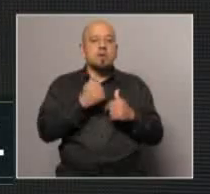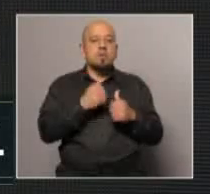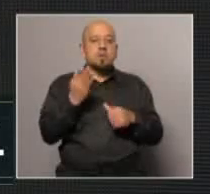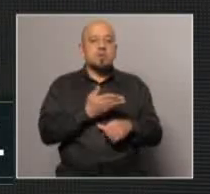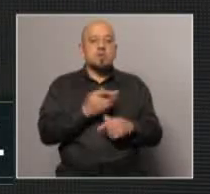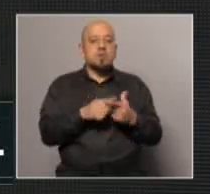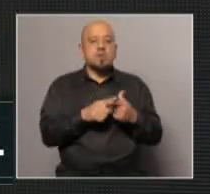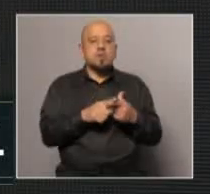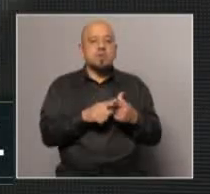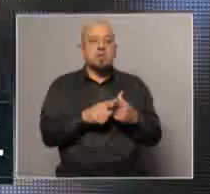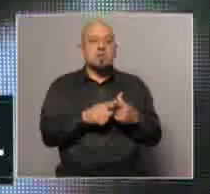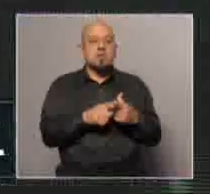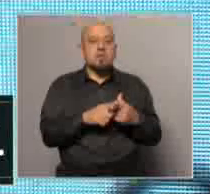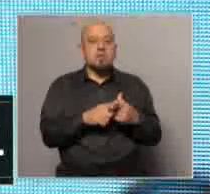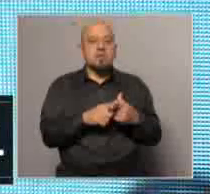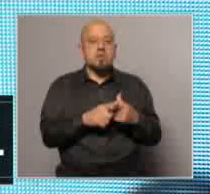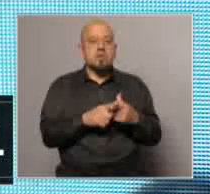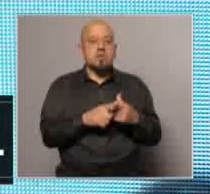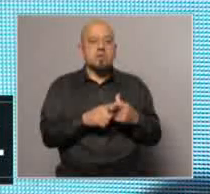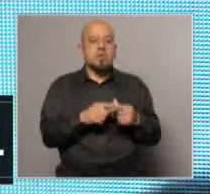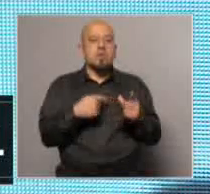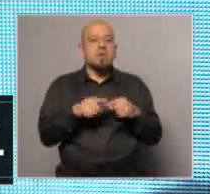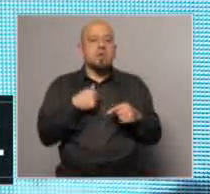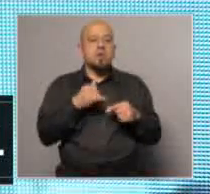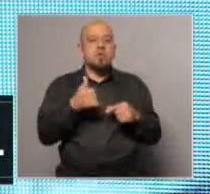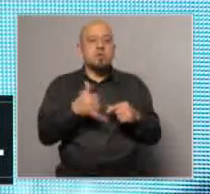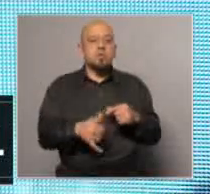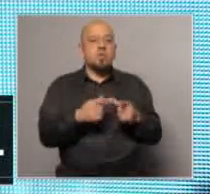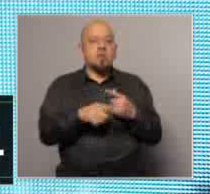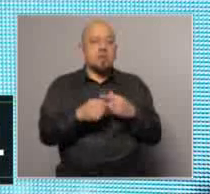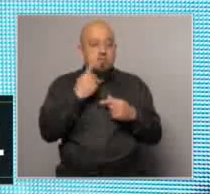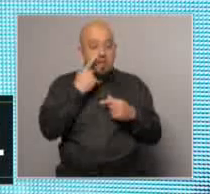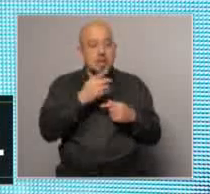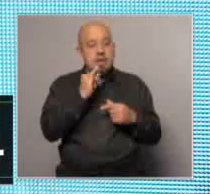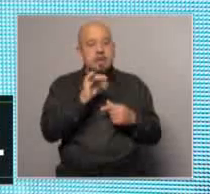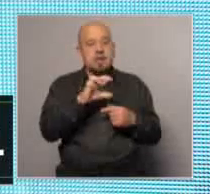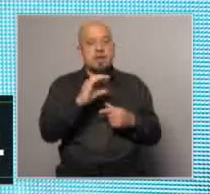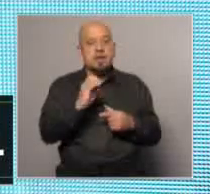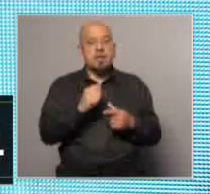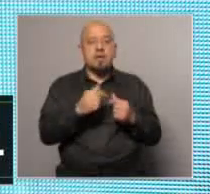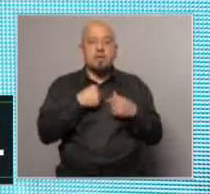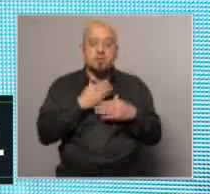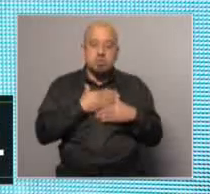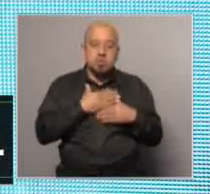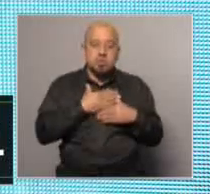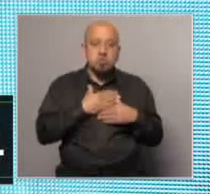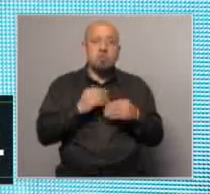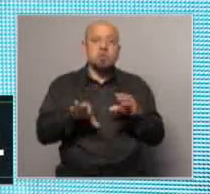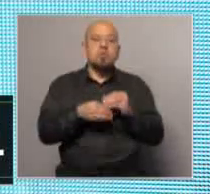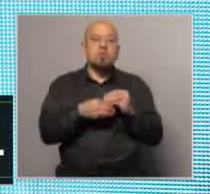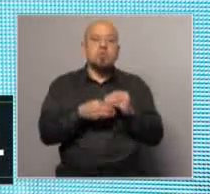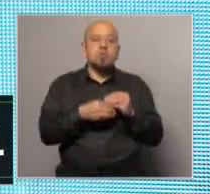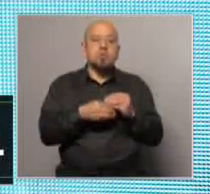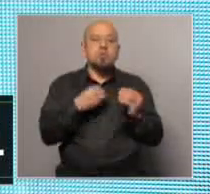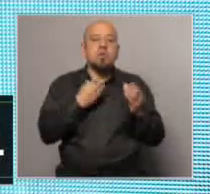menor porcentaje de CBD, y lo tenemos que estudiar en la directiva del IRCA. En lo personal, yo soy favorable a introducir una